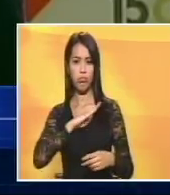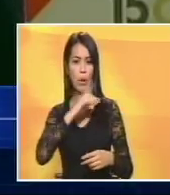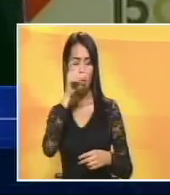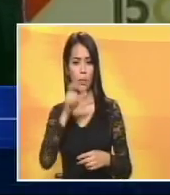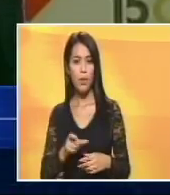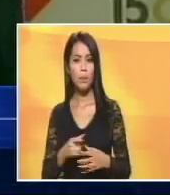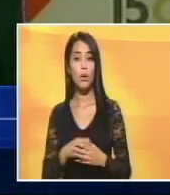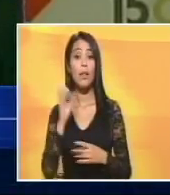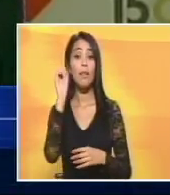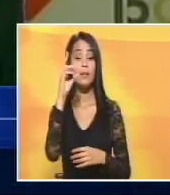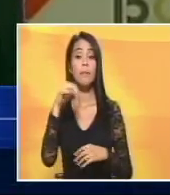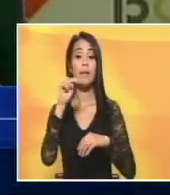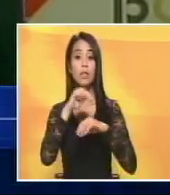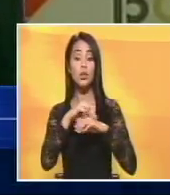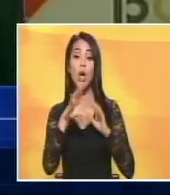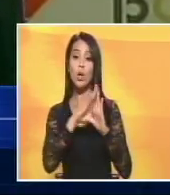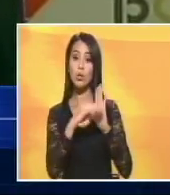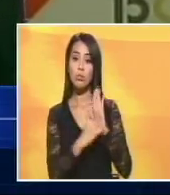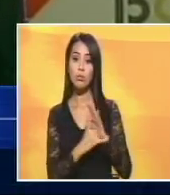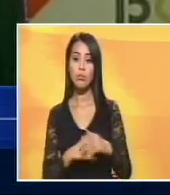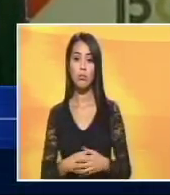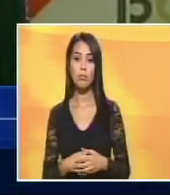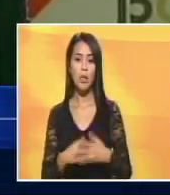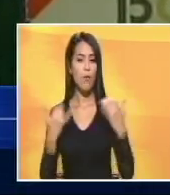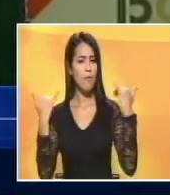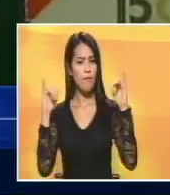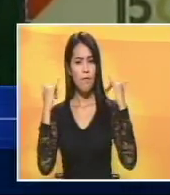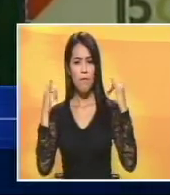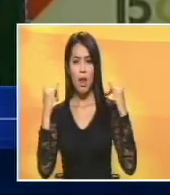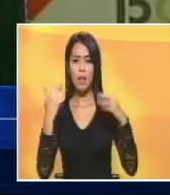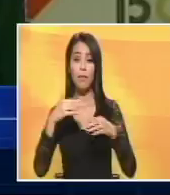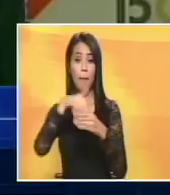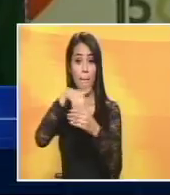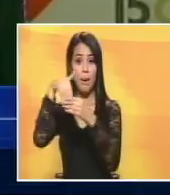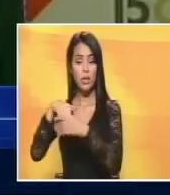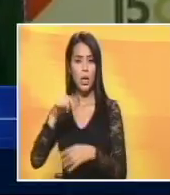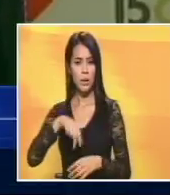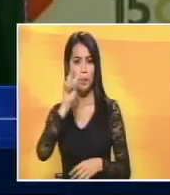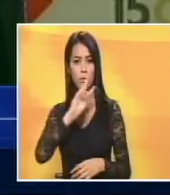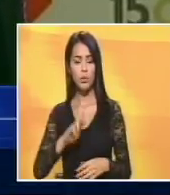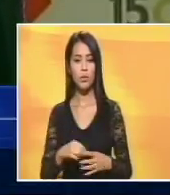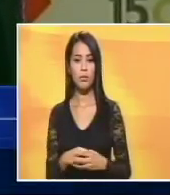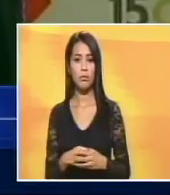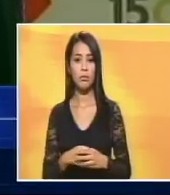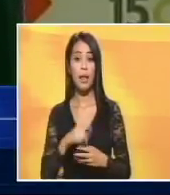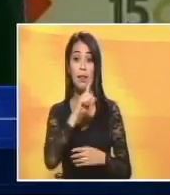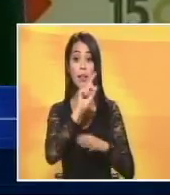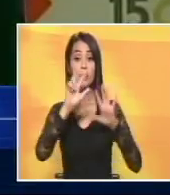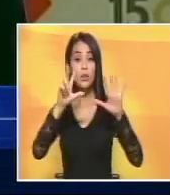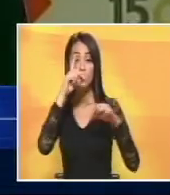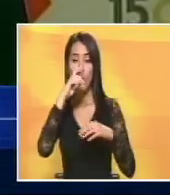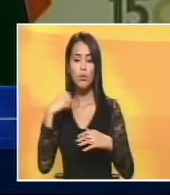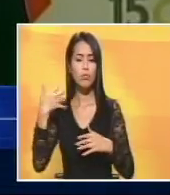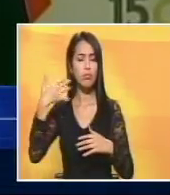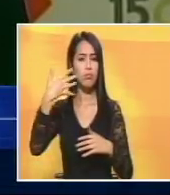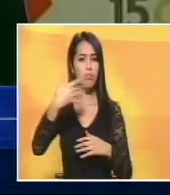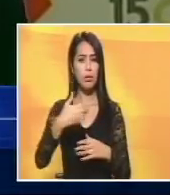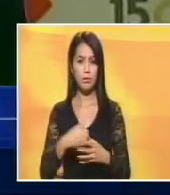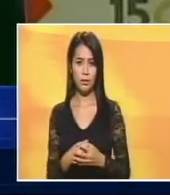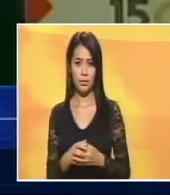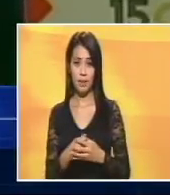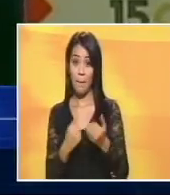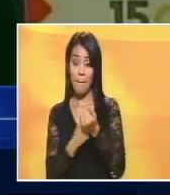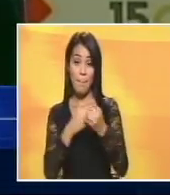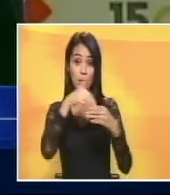Asamblea Nacional Constituyente, que siga la fiesta electoral en Venezuela. En 18 años nos aproximamos entonces a